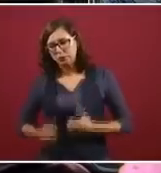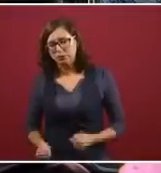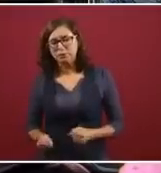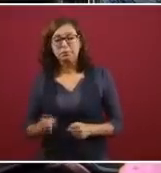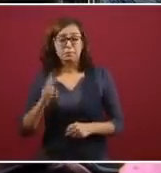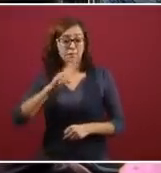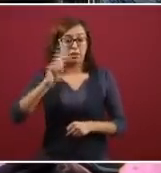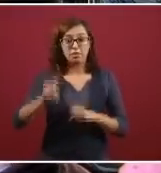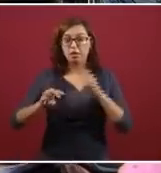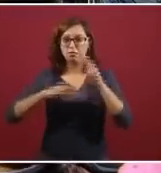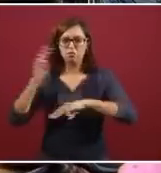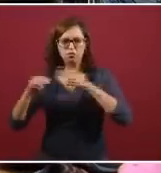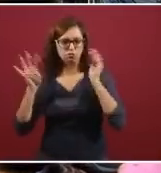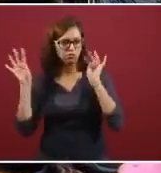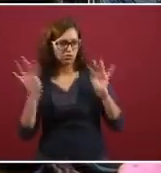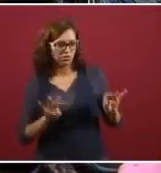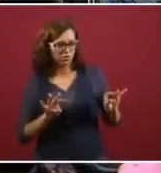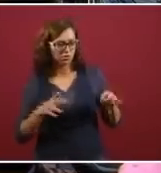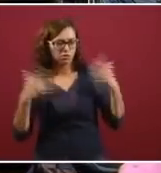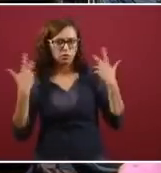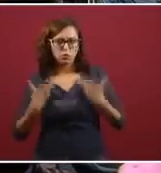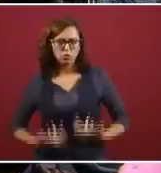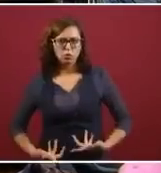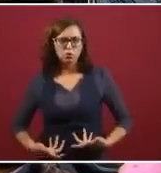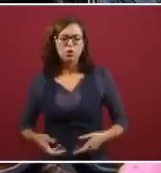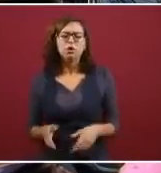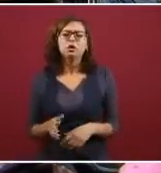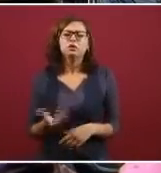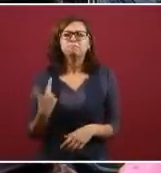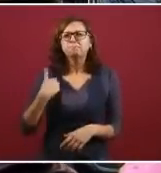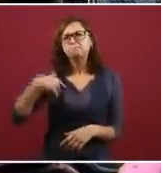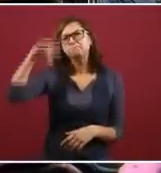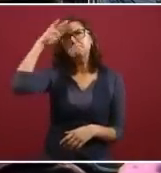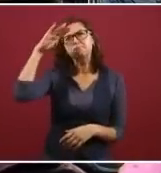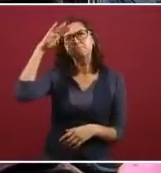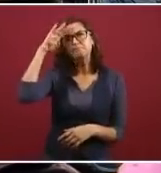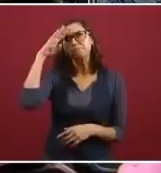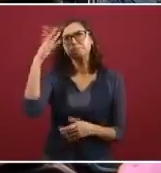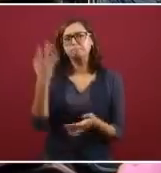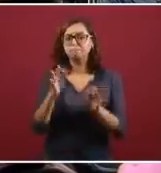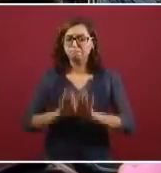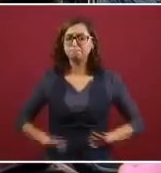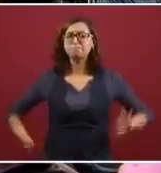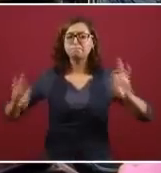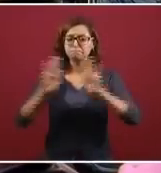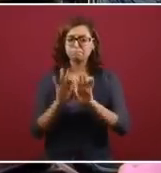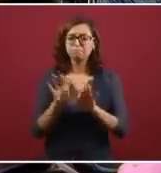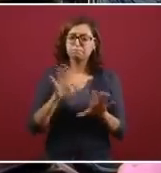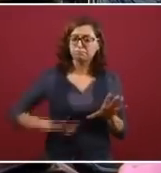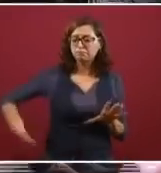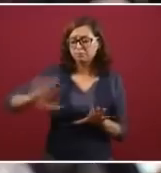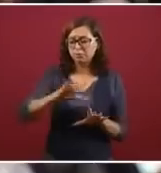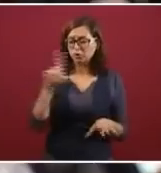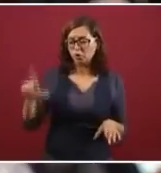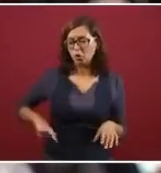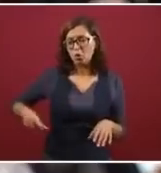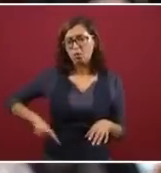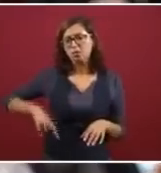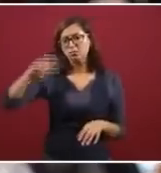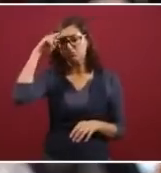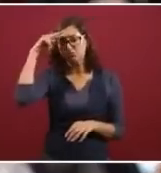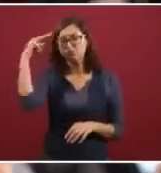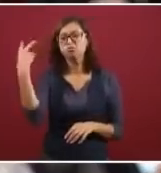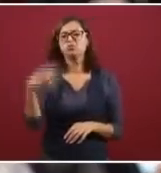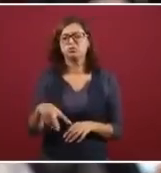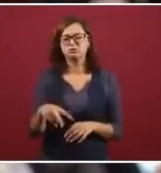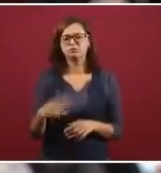consternado al mundo entero, y creo yo que es muy importante que la sociedad y el gobierno mexicano hagamos